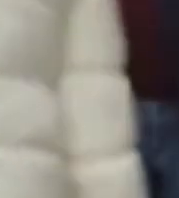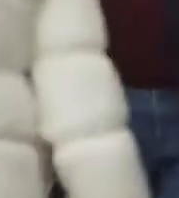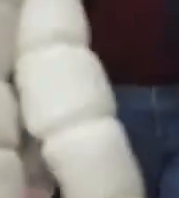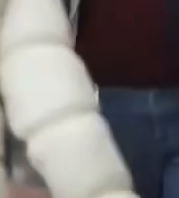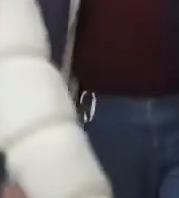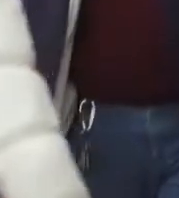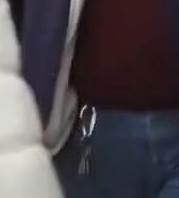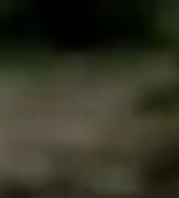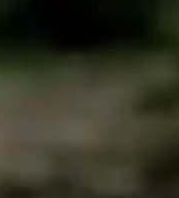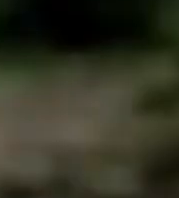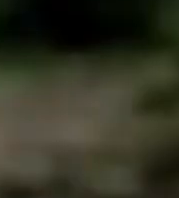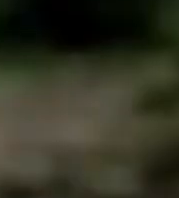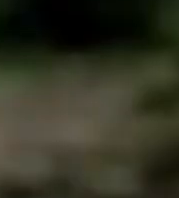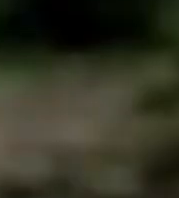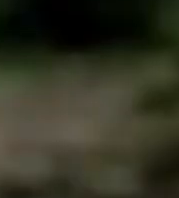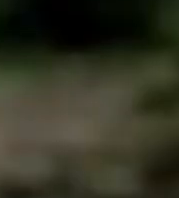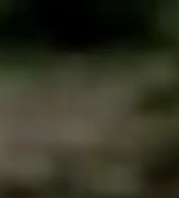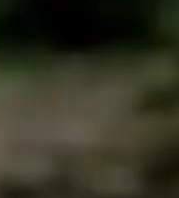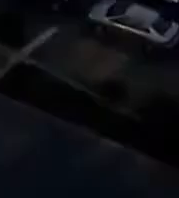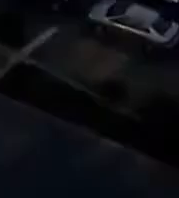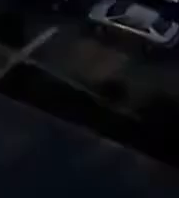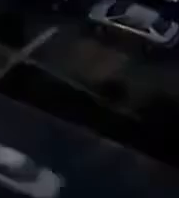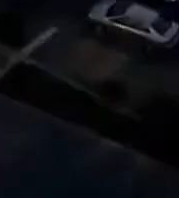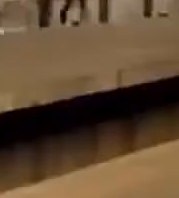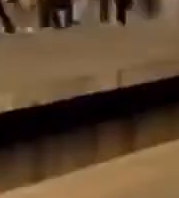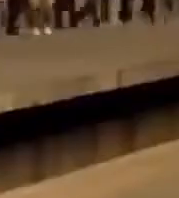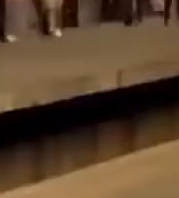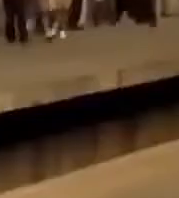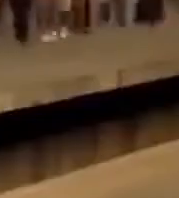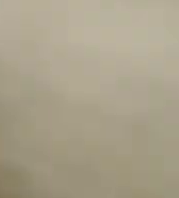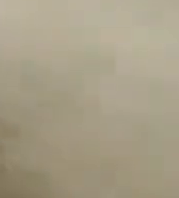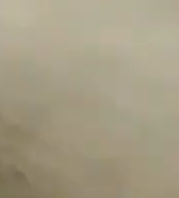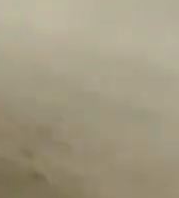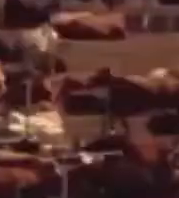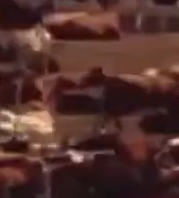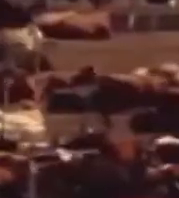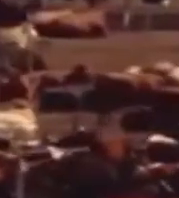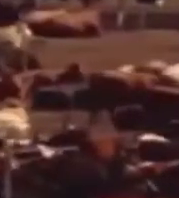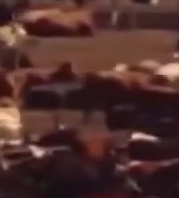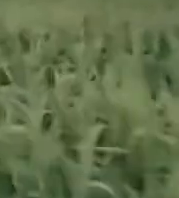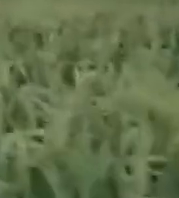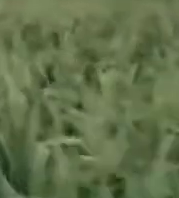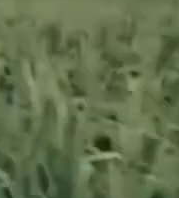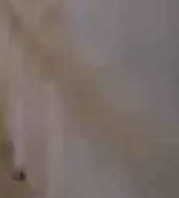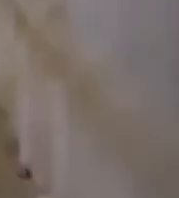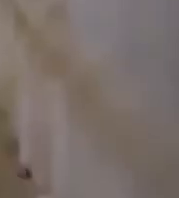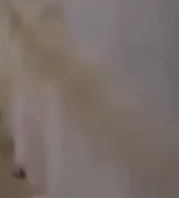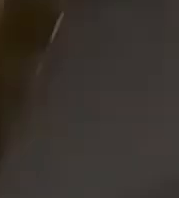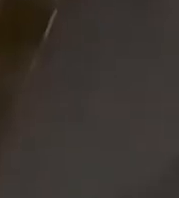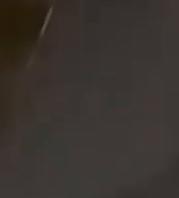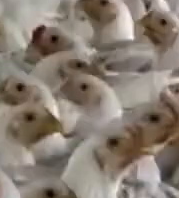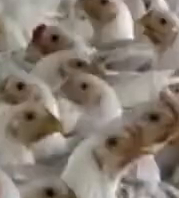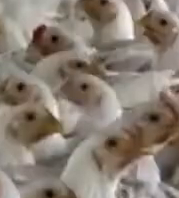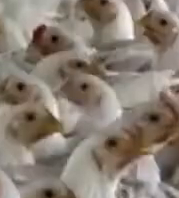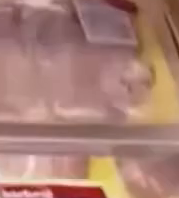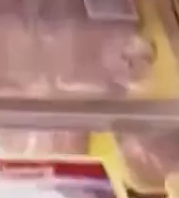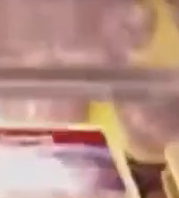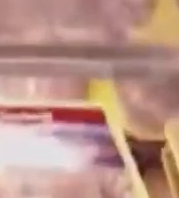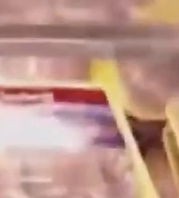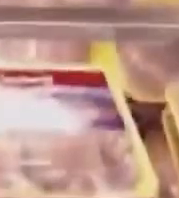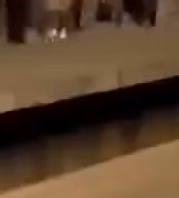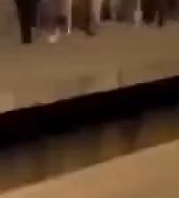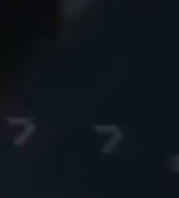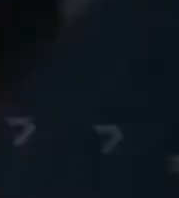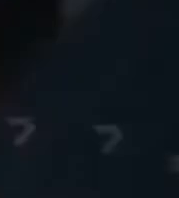lo estamos acelerando porque nuestro ritmo es frenético. Son consecuencia de un modelo depredador que altera